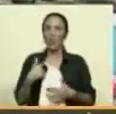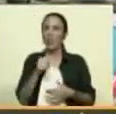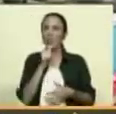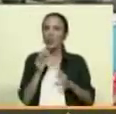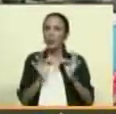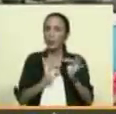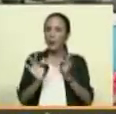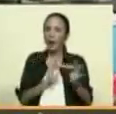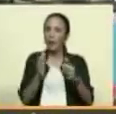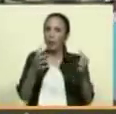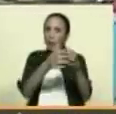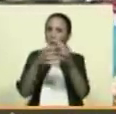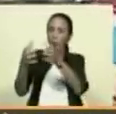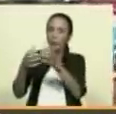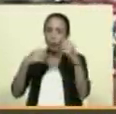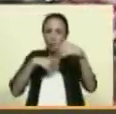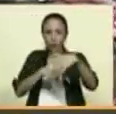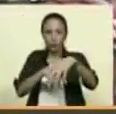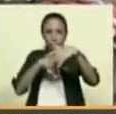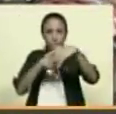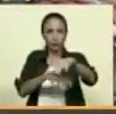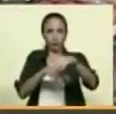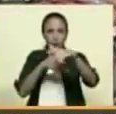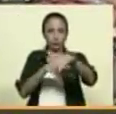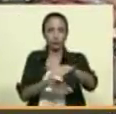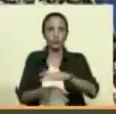preparando la maquinaria de movilización?